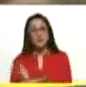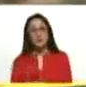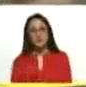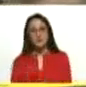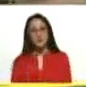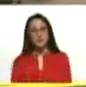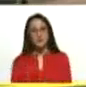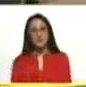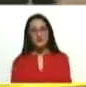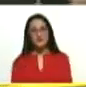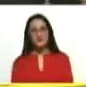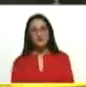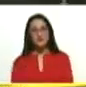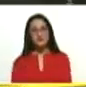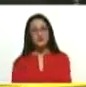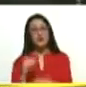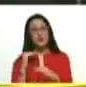Igual